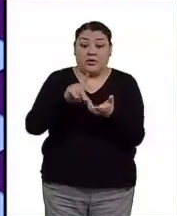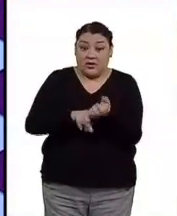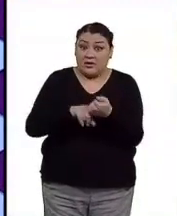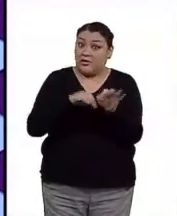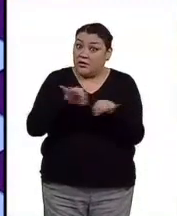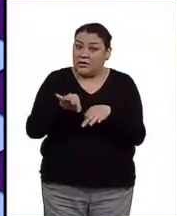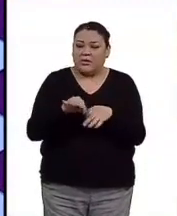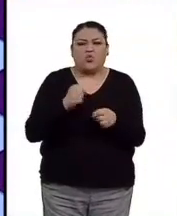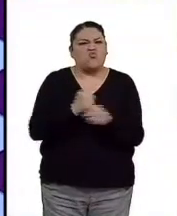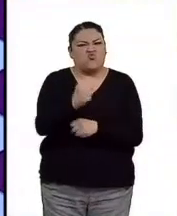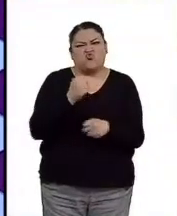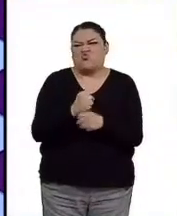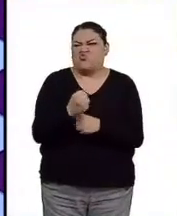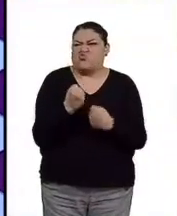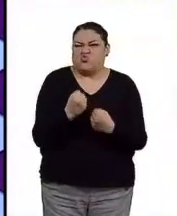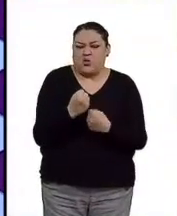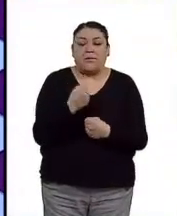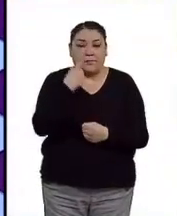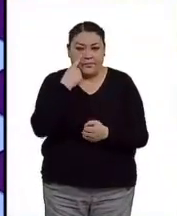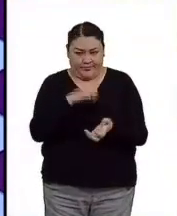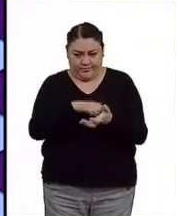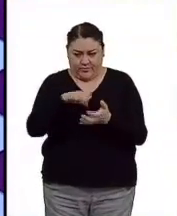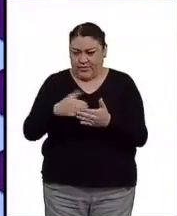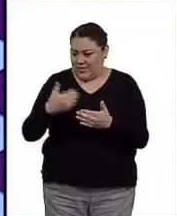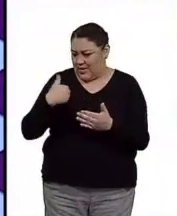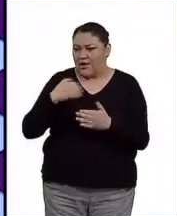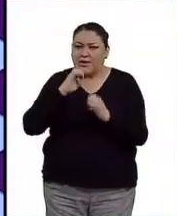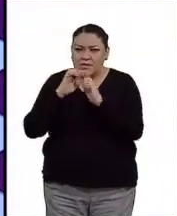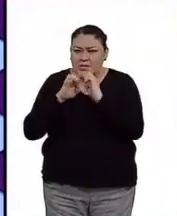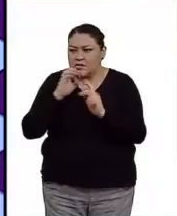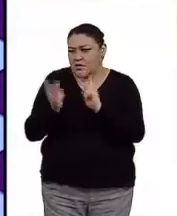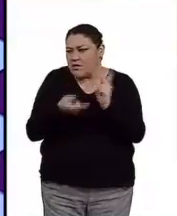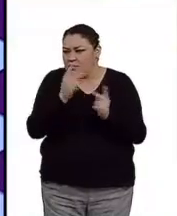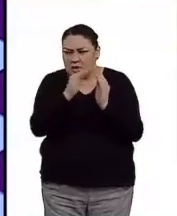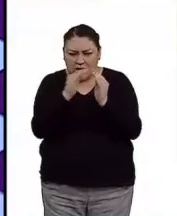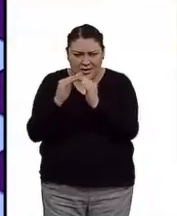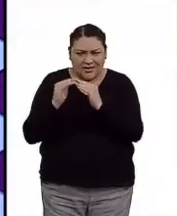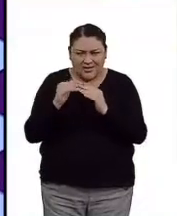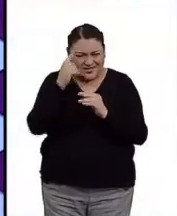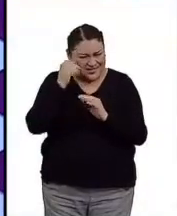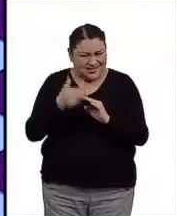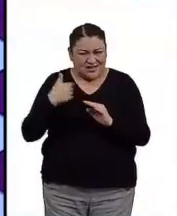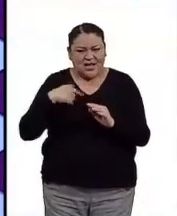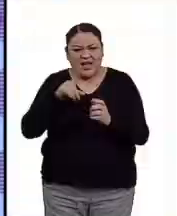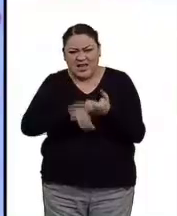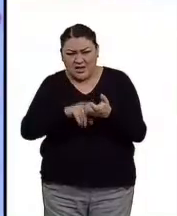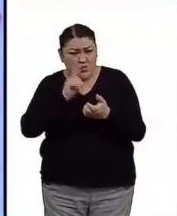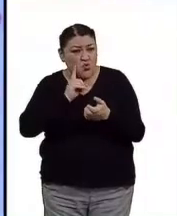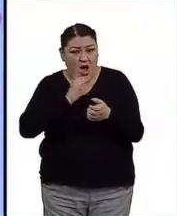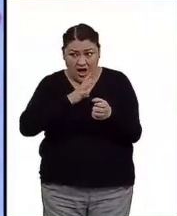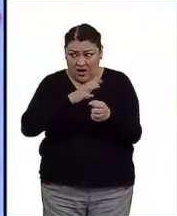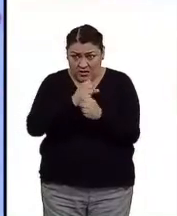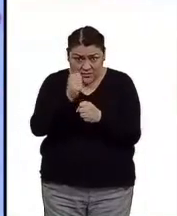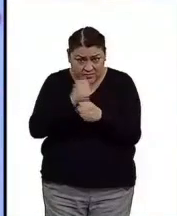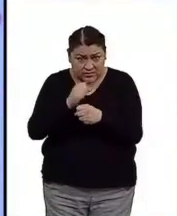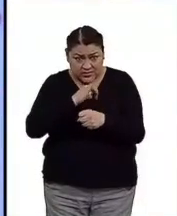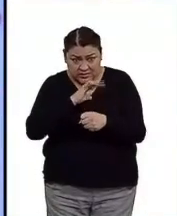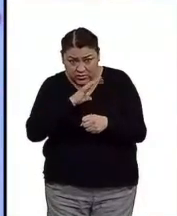De acuerdo con la encuesta nacional de la dinámica de las relaciones en los hogares, que es la encuesta que mide la violencia contra las mujeres en nuestro